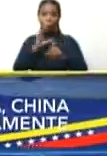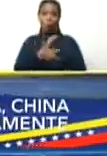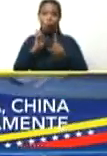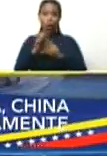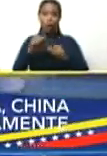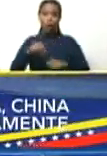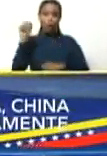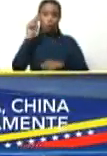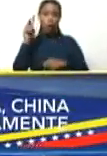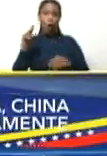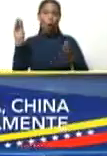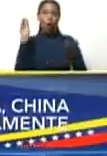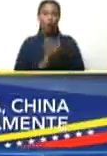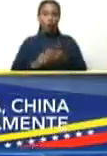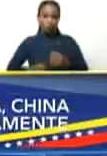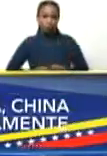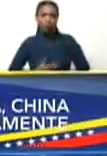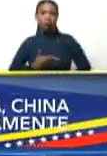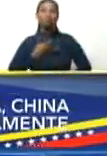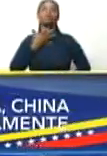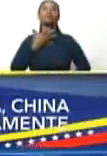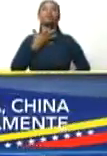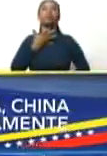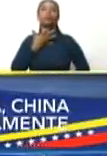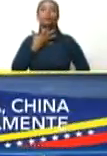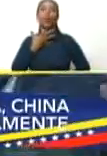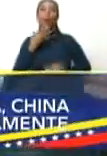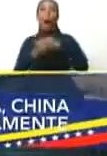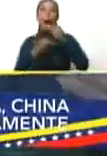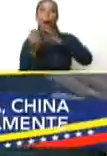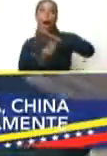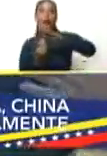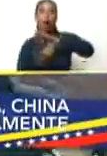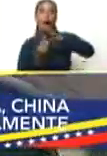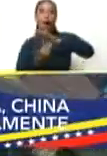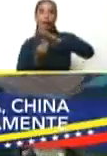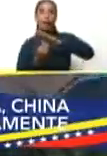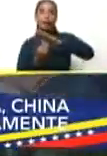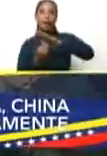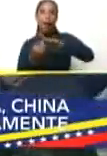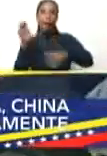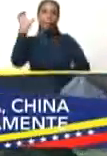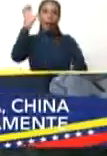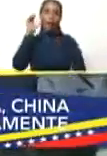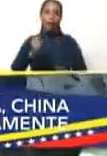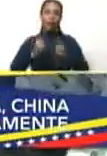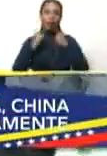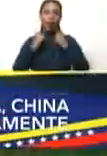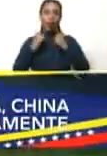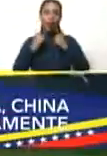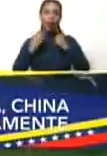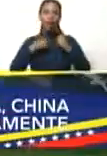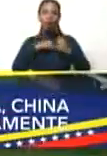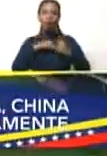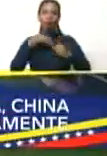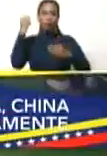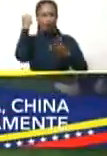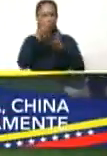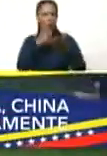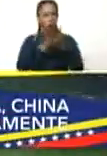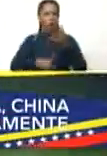Venezuela renazca y sea la base del país potencia que estamos empeñados